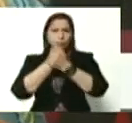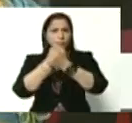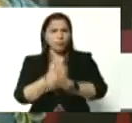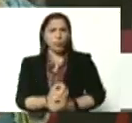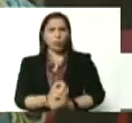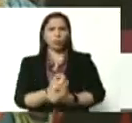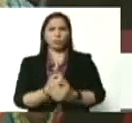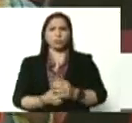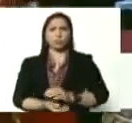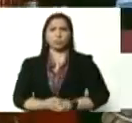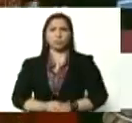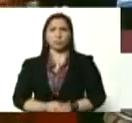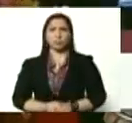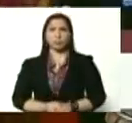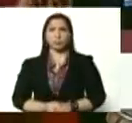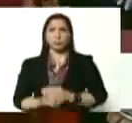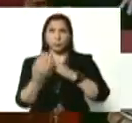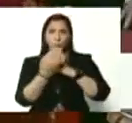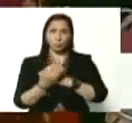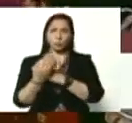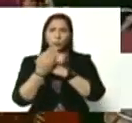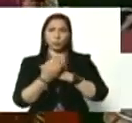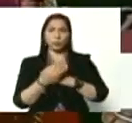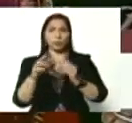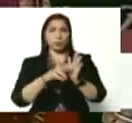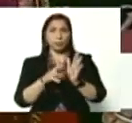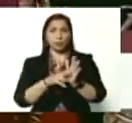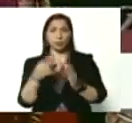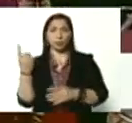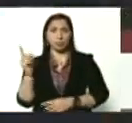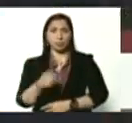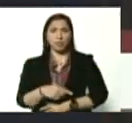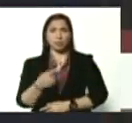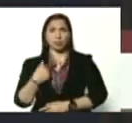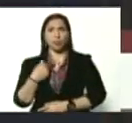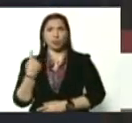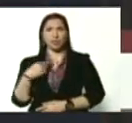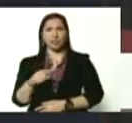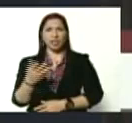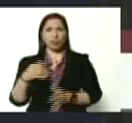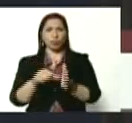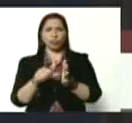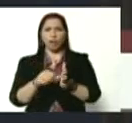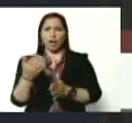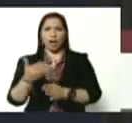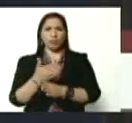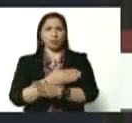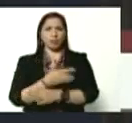cuido mire y lo repito también yo tenía ahí donde yo estaba